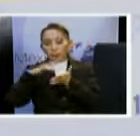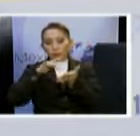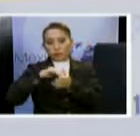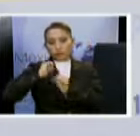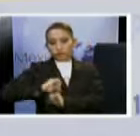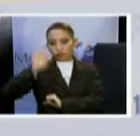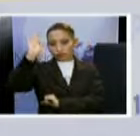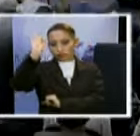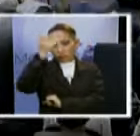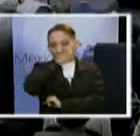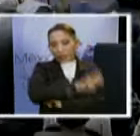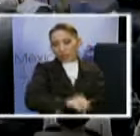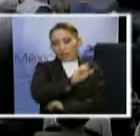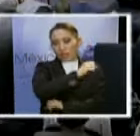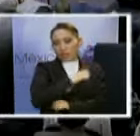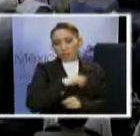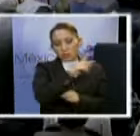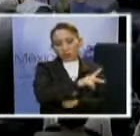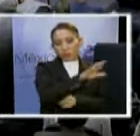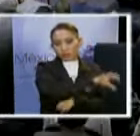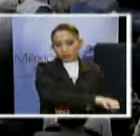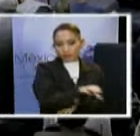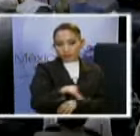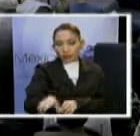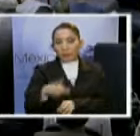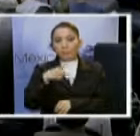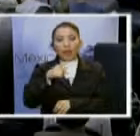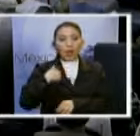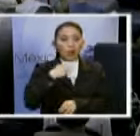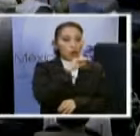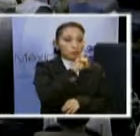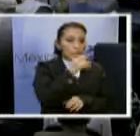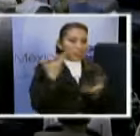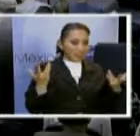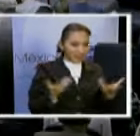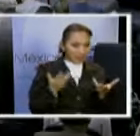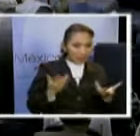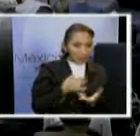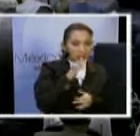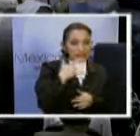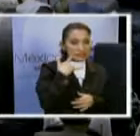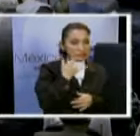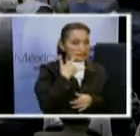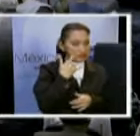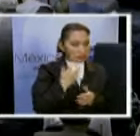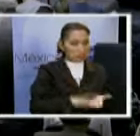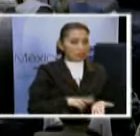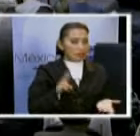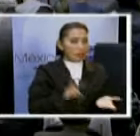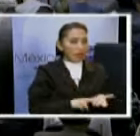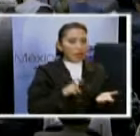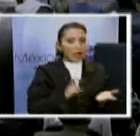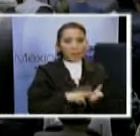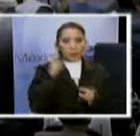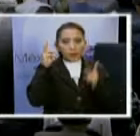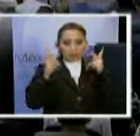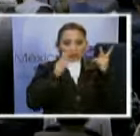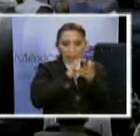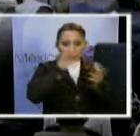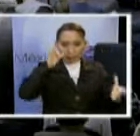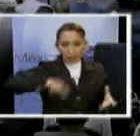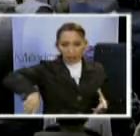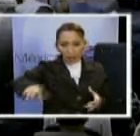autoridades federales y provinciales. No obstante que los consulados realizan un esfuerzo significativo por visitar el mayor número de